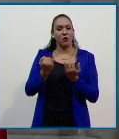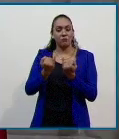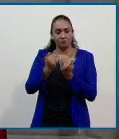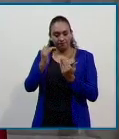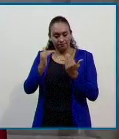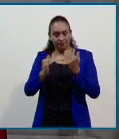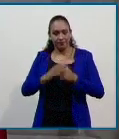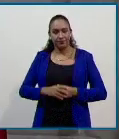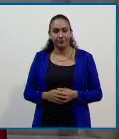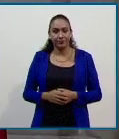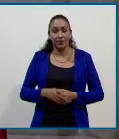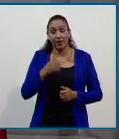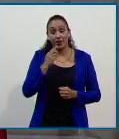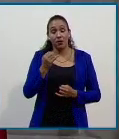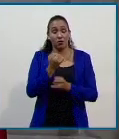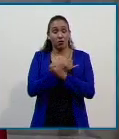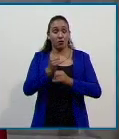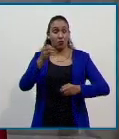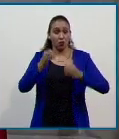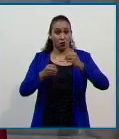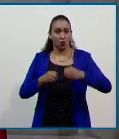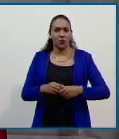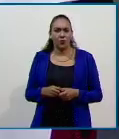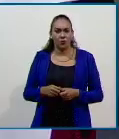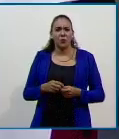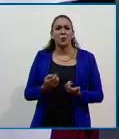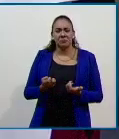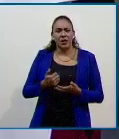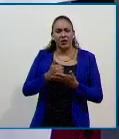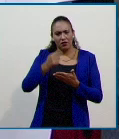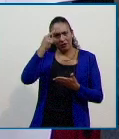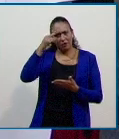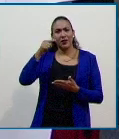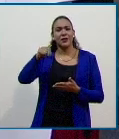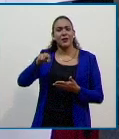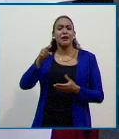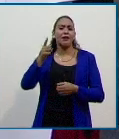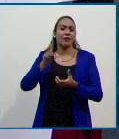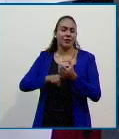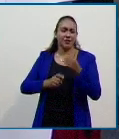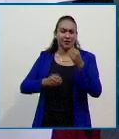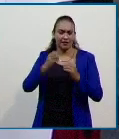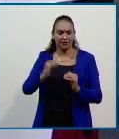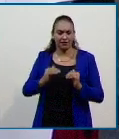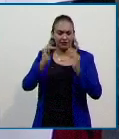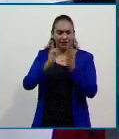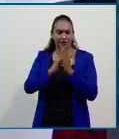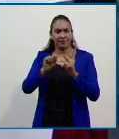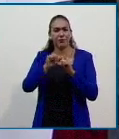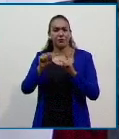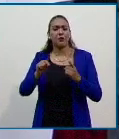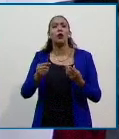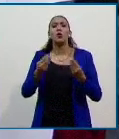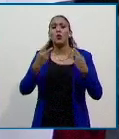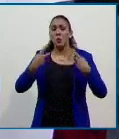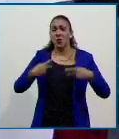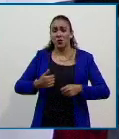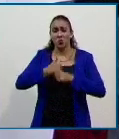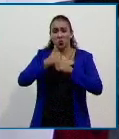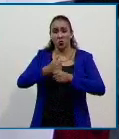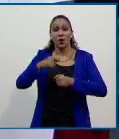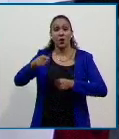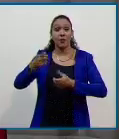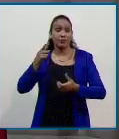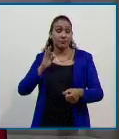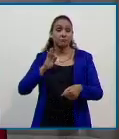Contró, destacó que la independencia judicial ha permitido sentencias clave para proteger a millones de víctimas de violaciones de derechos en